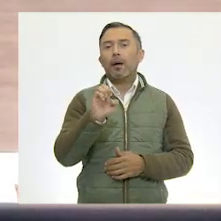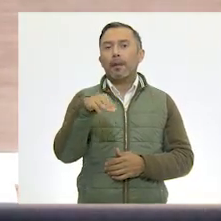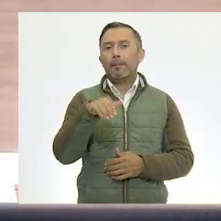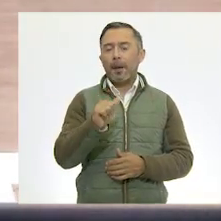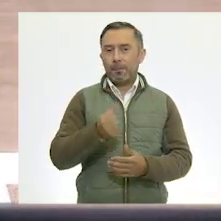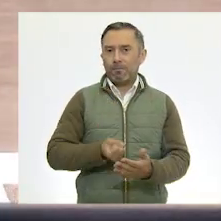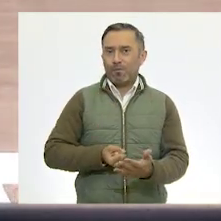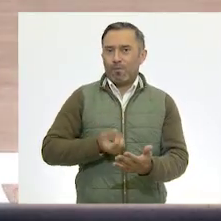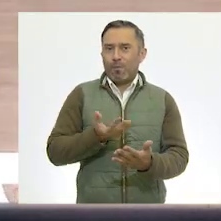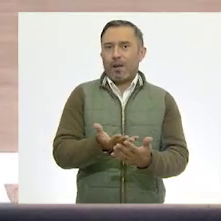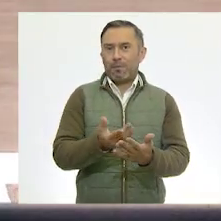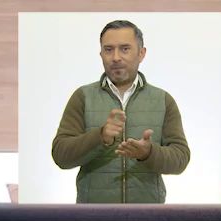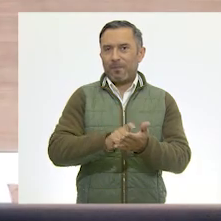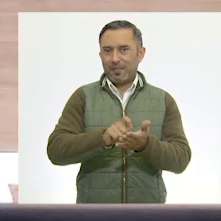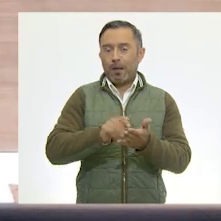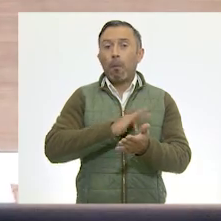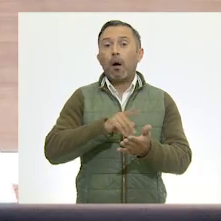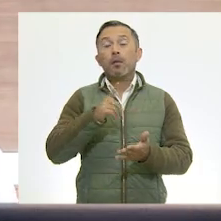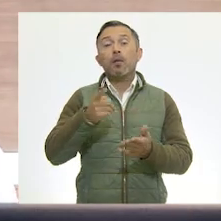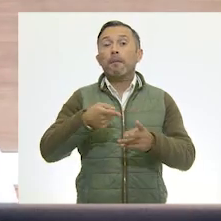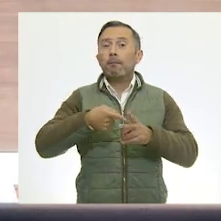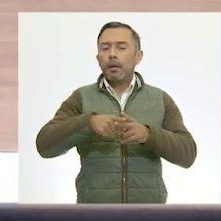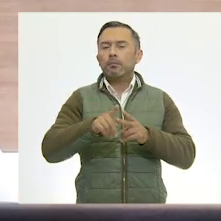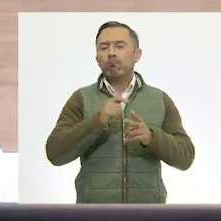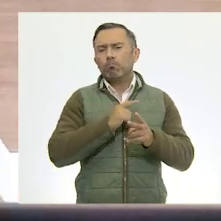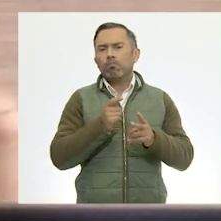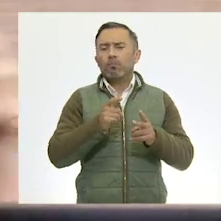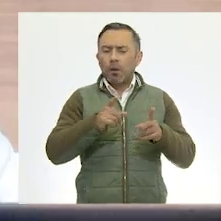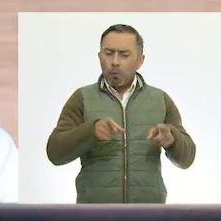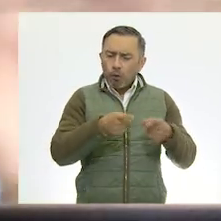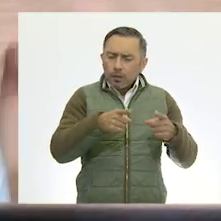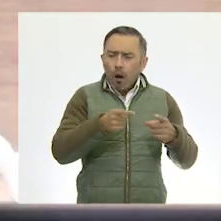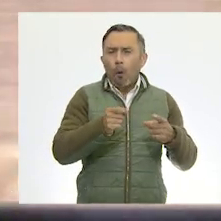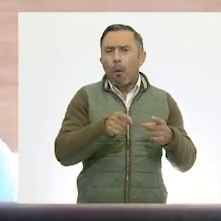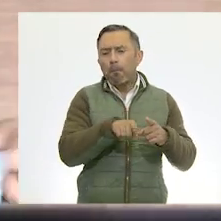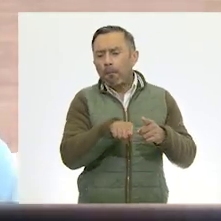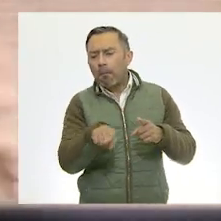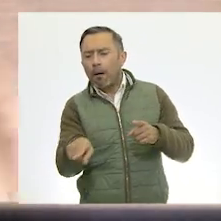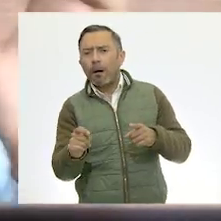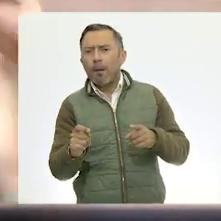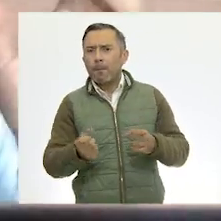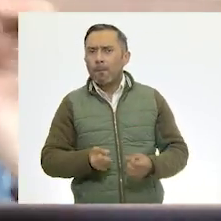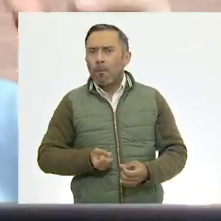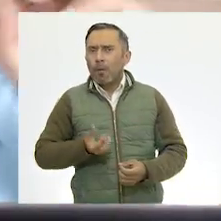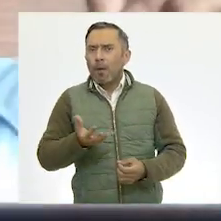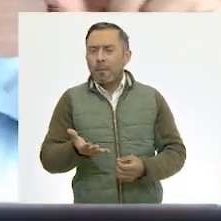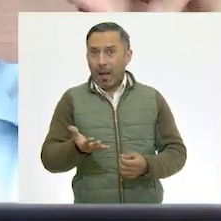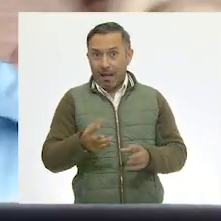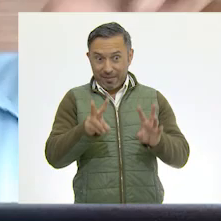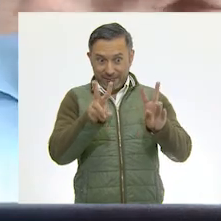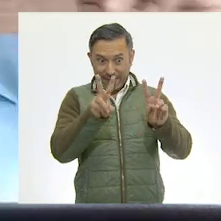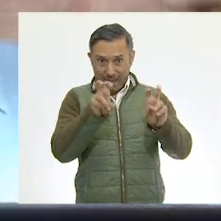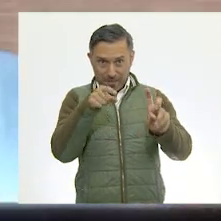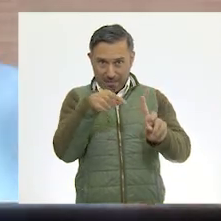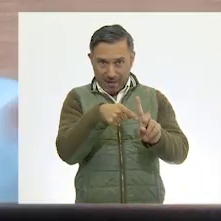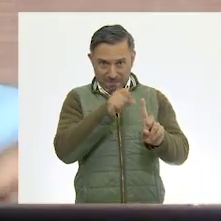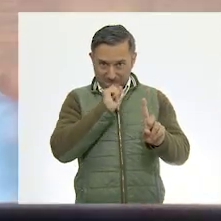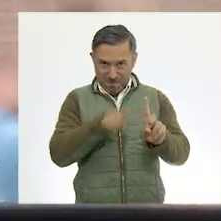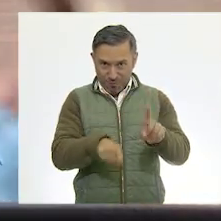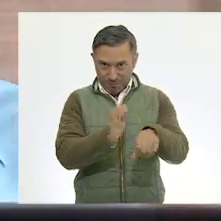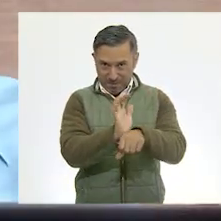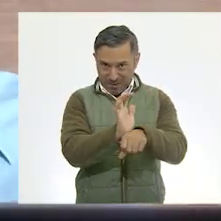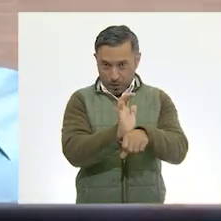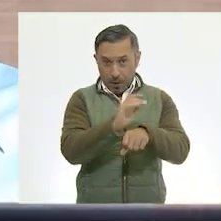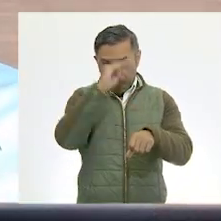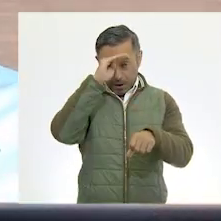a conversar cómo construir estos poemas. En virtud, y todo se está derivando de la película, o sea, no estamos conectando algo que no esté,